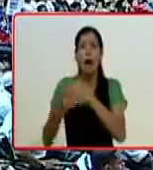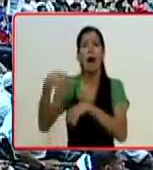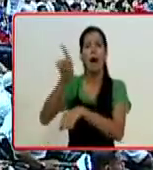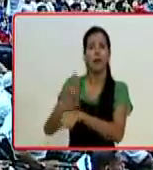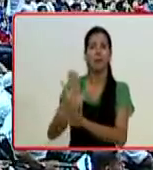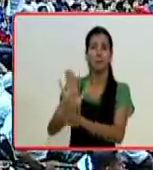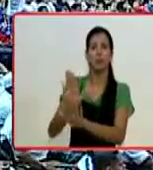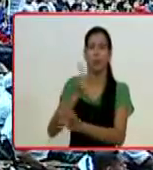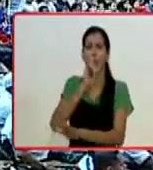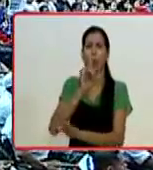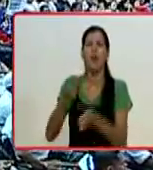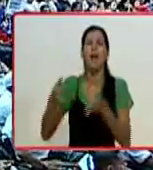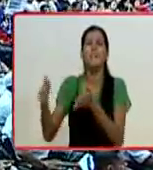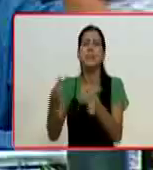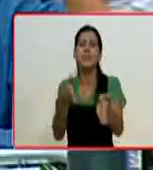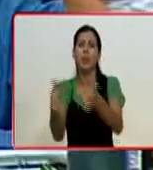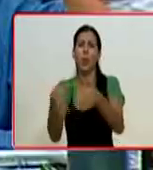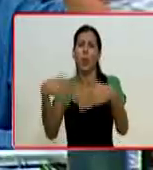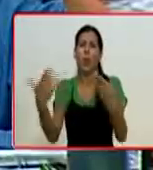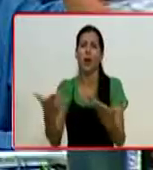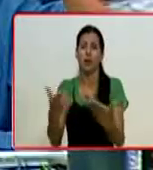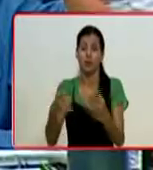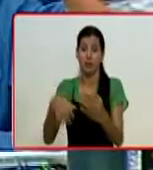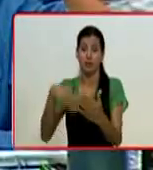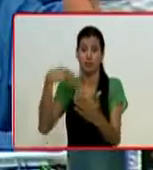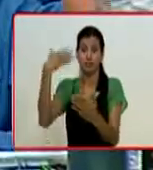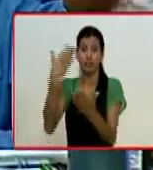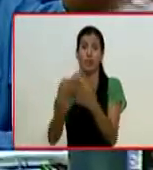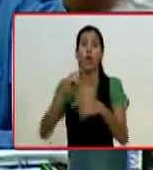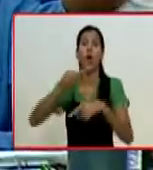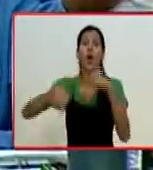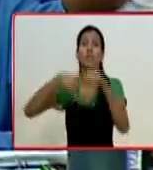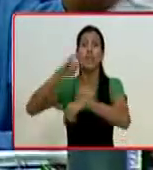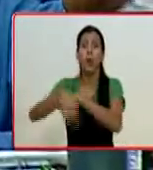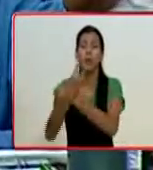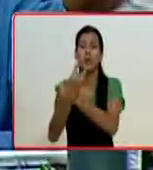un camino: la cárcel.